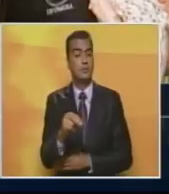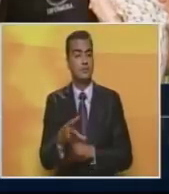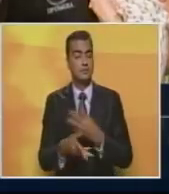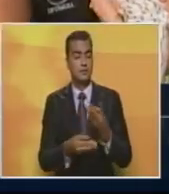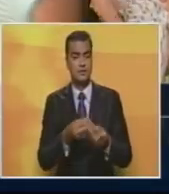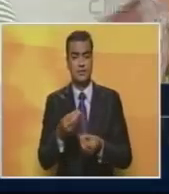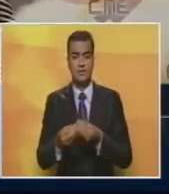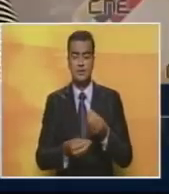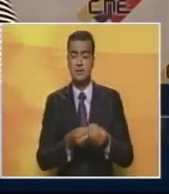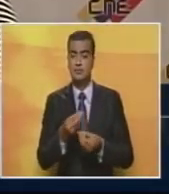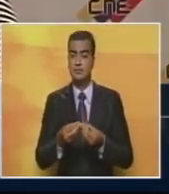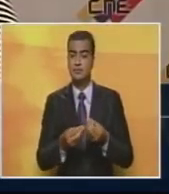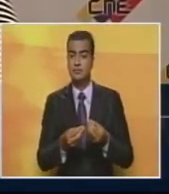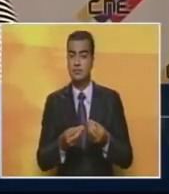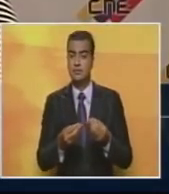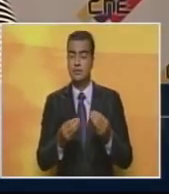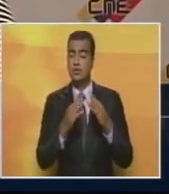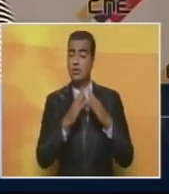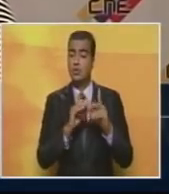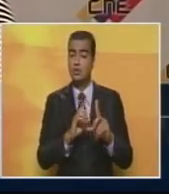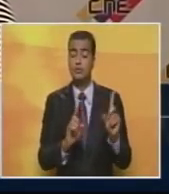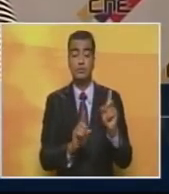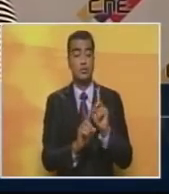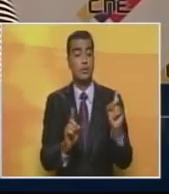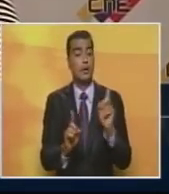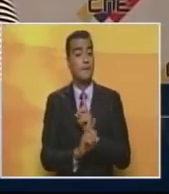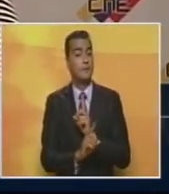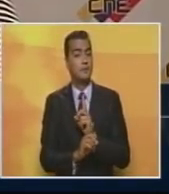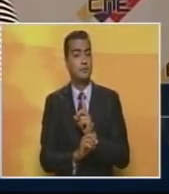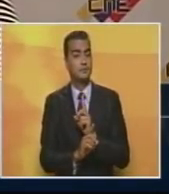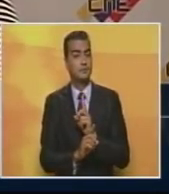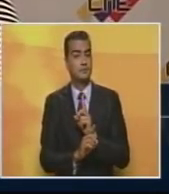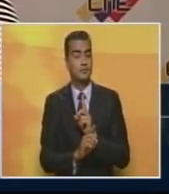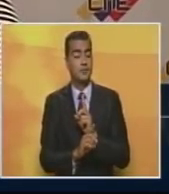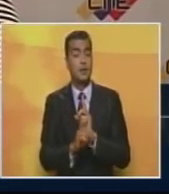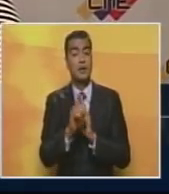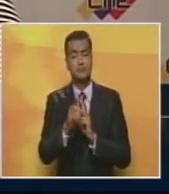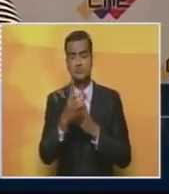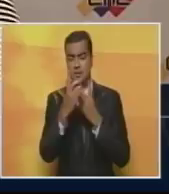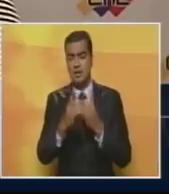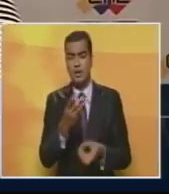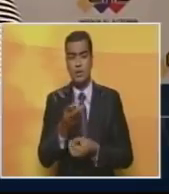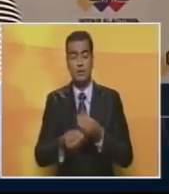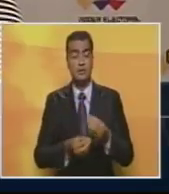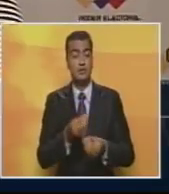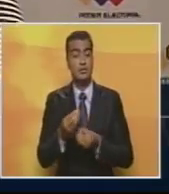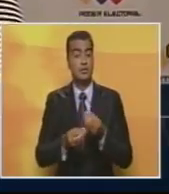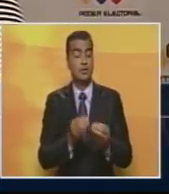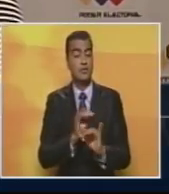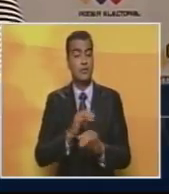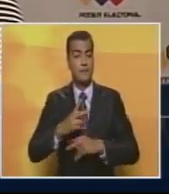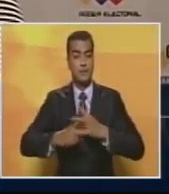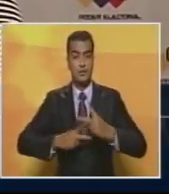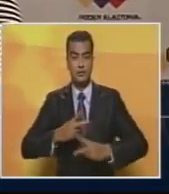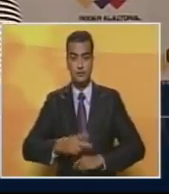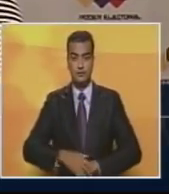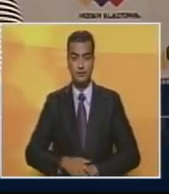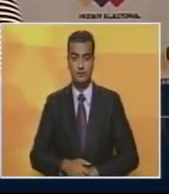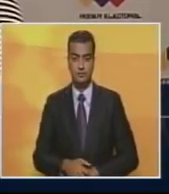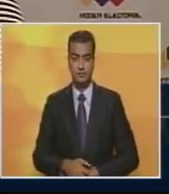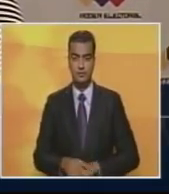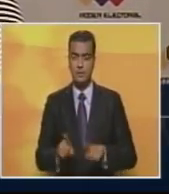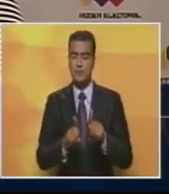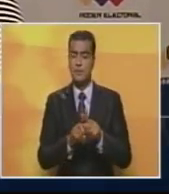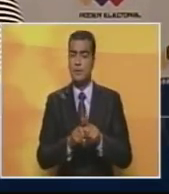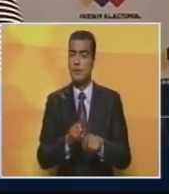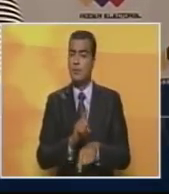realizarán, de ser necesarias, las sustituciones y modificaciones que así decidan las organizaciones con fines políticos. Del mismo